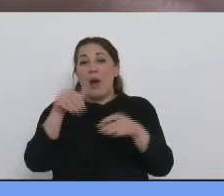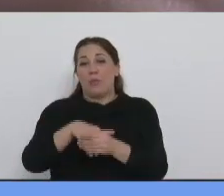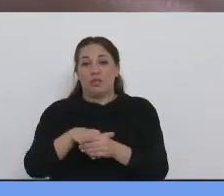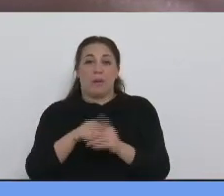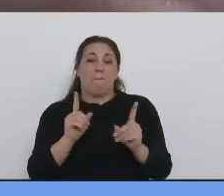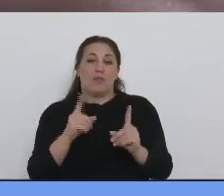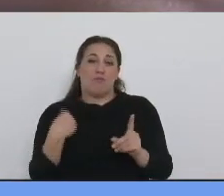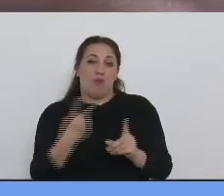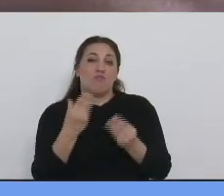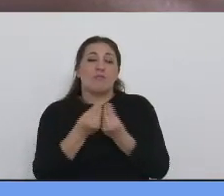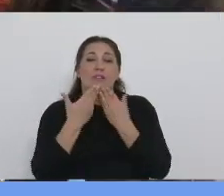posición muchas gracias gracias